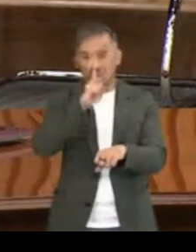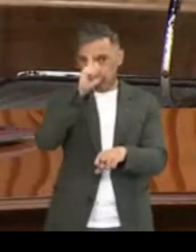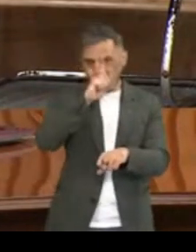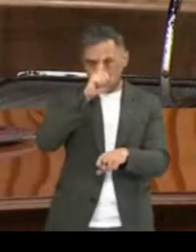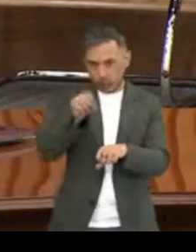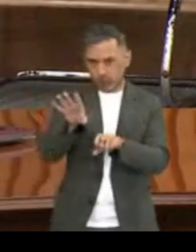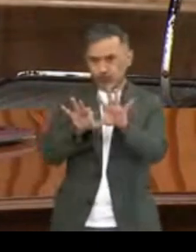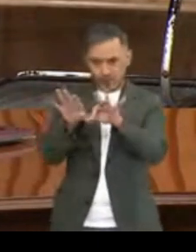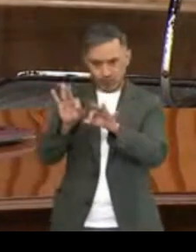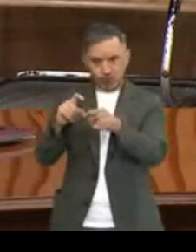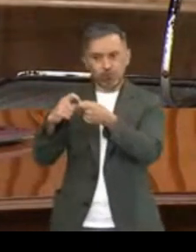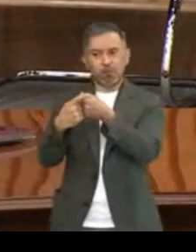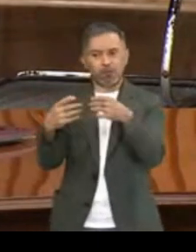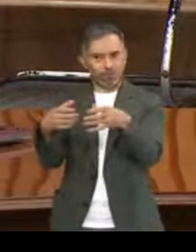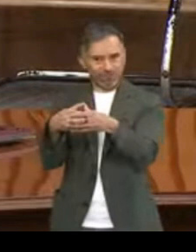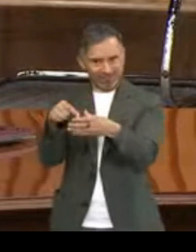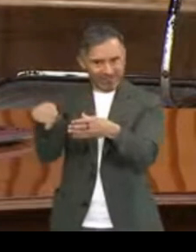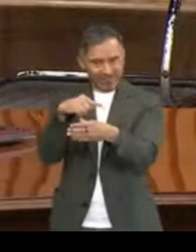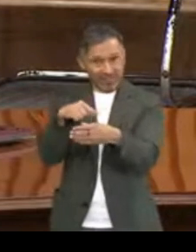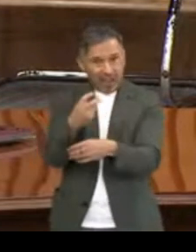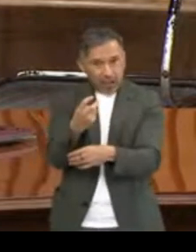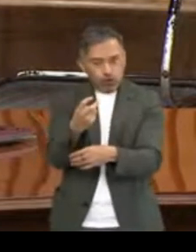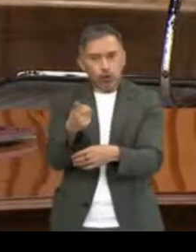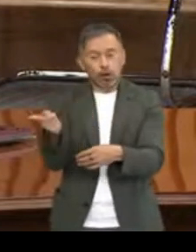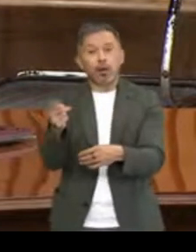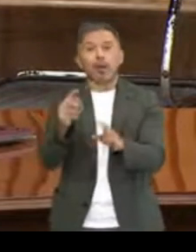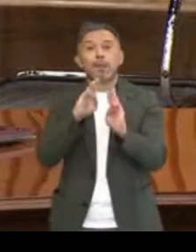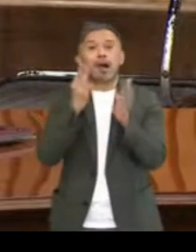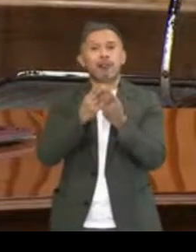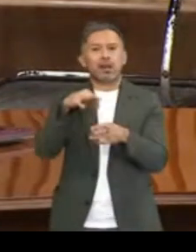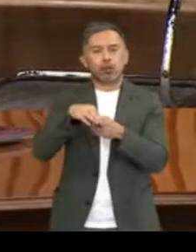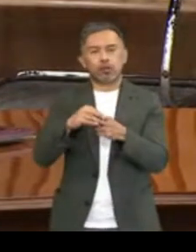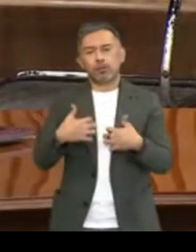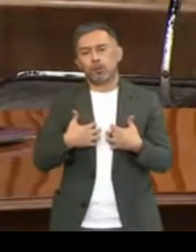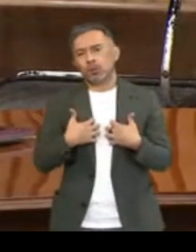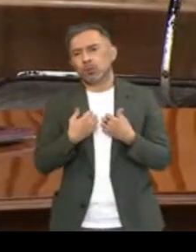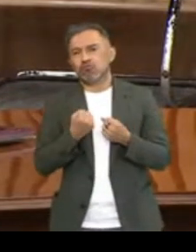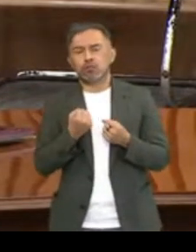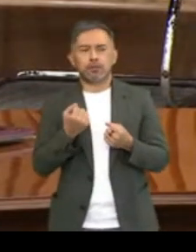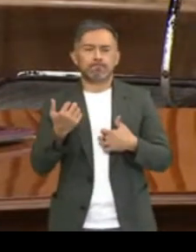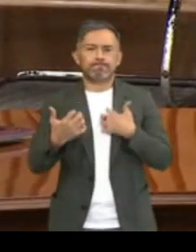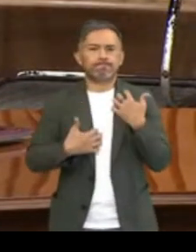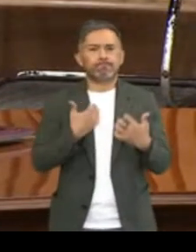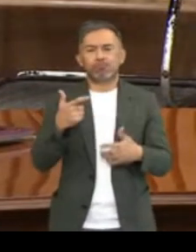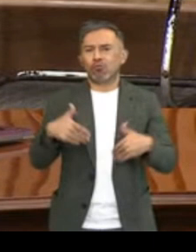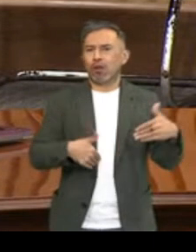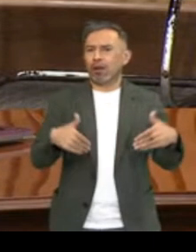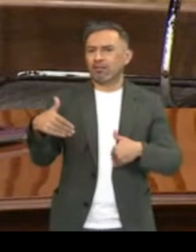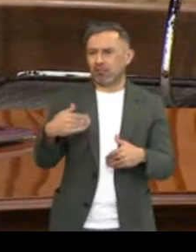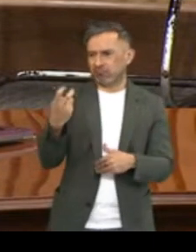Esa es la verdadera lucha, la verdadera molestia de la mafia electoral sobre esta parte de la